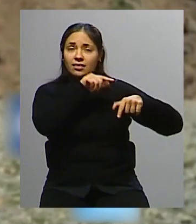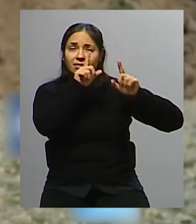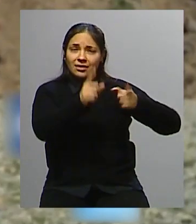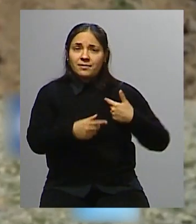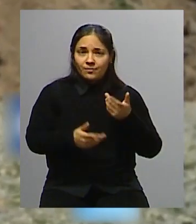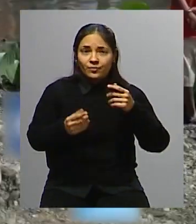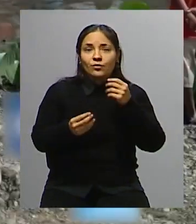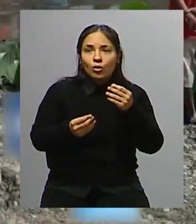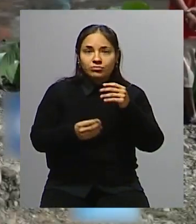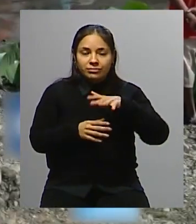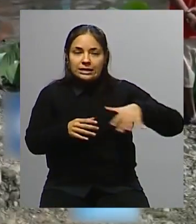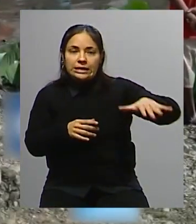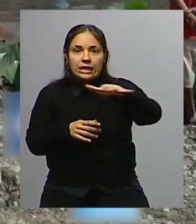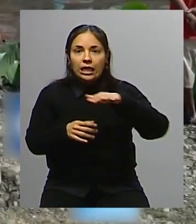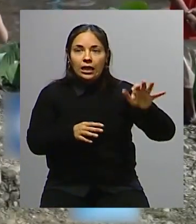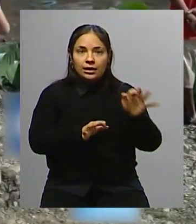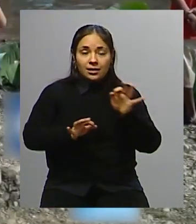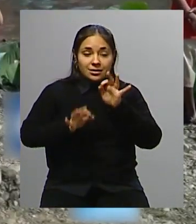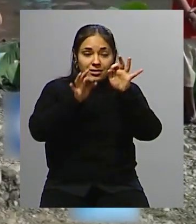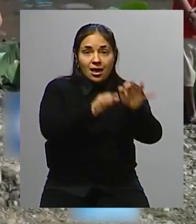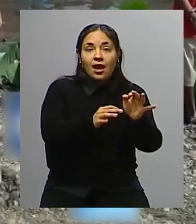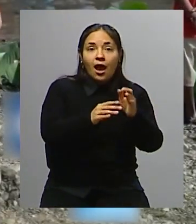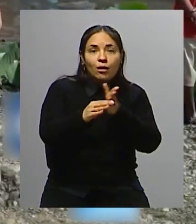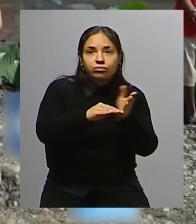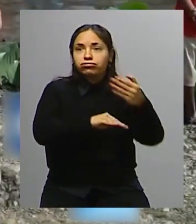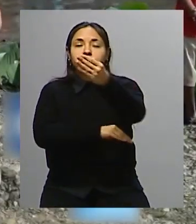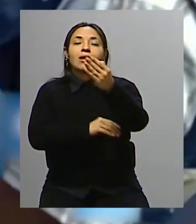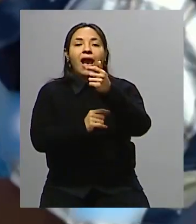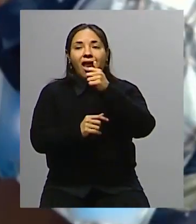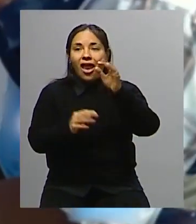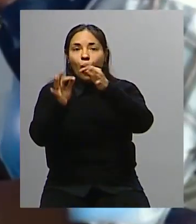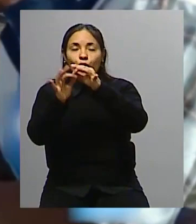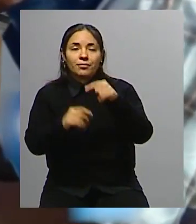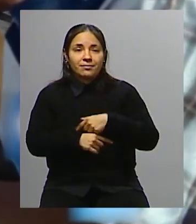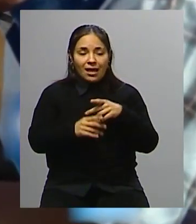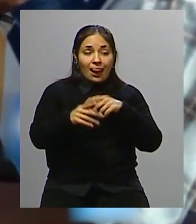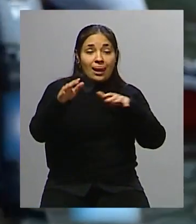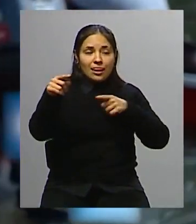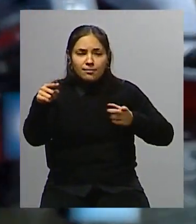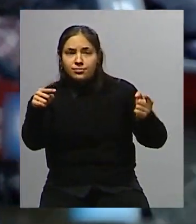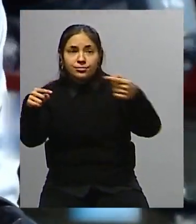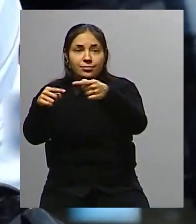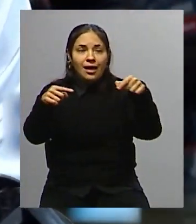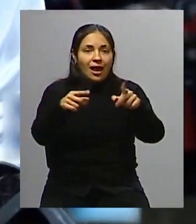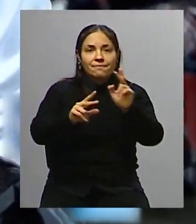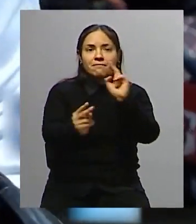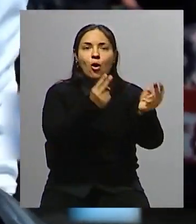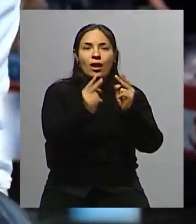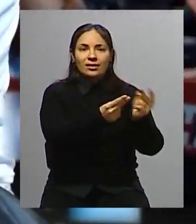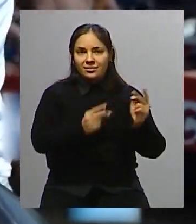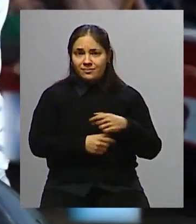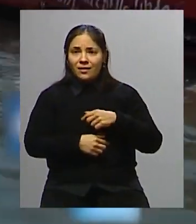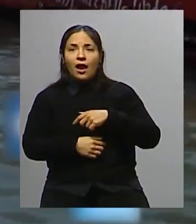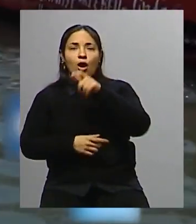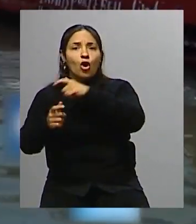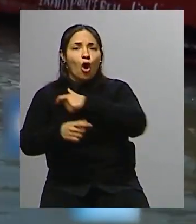las islas de Grecia, que vendrían a ser el primer paso para entrar a Europa, ¿no? Y en el medio mueren las personas, ¿no? y estamos hablando de decisiones que son conscientes